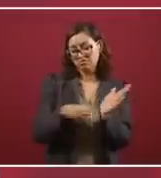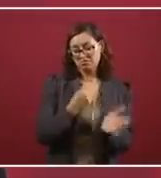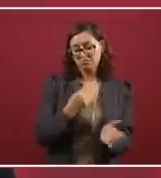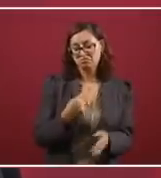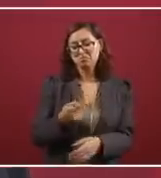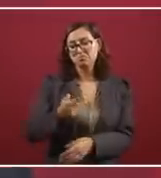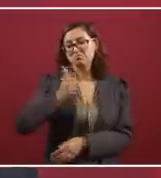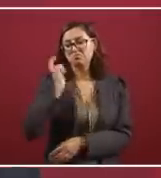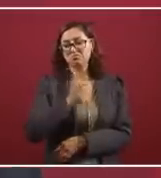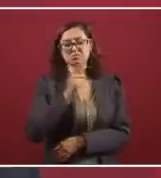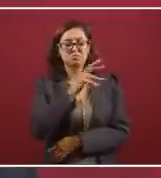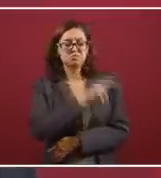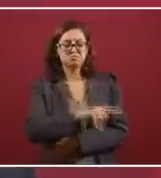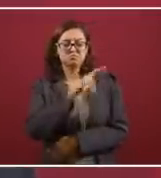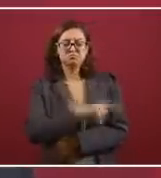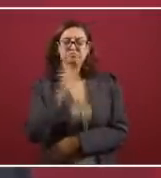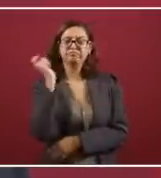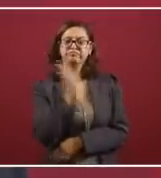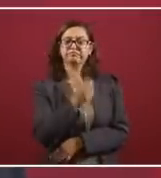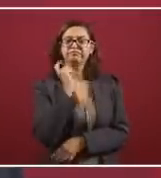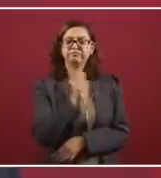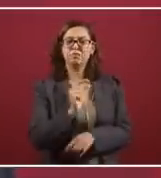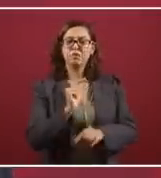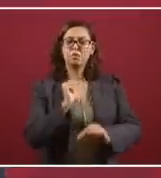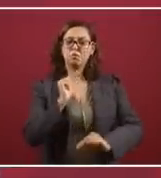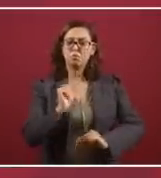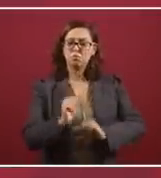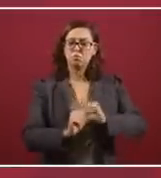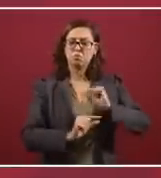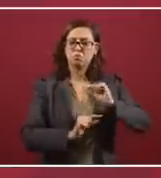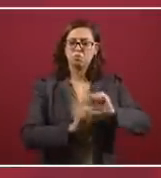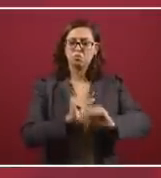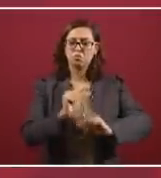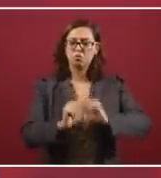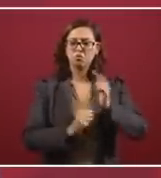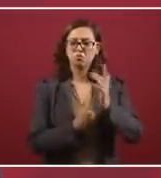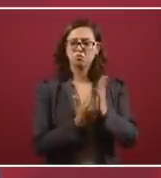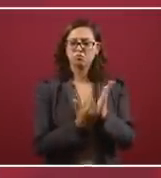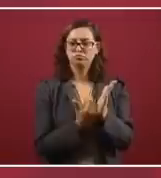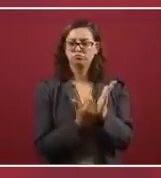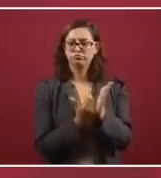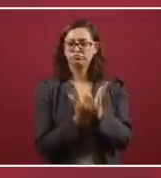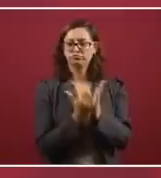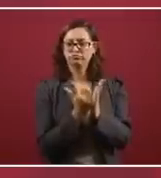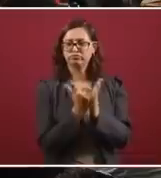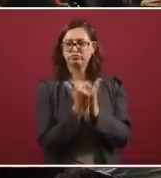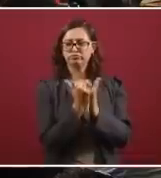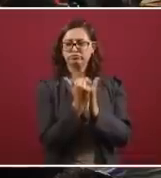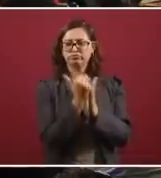creciente que comenzaba con cifras menores